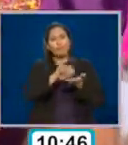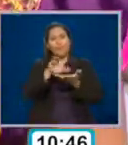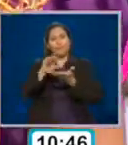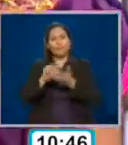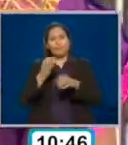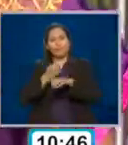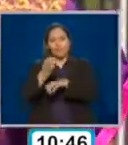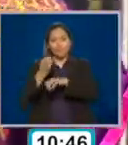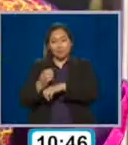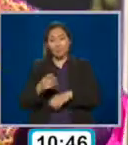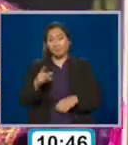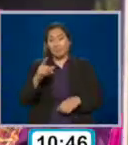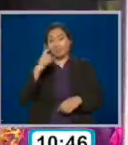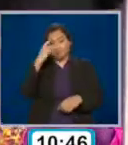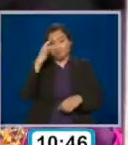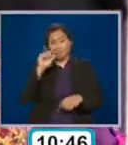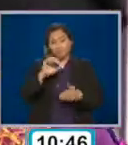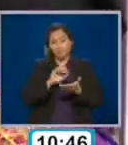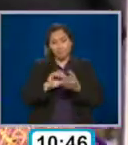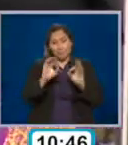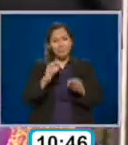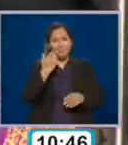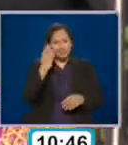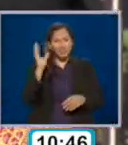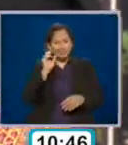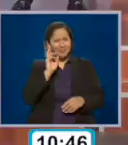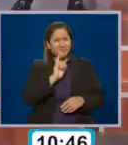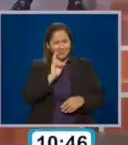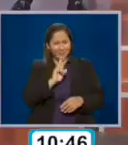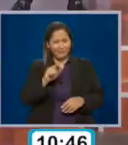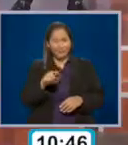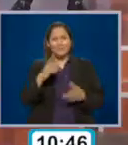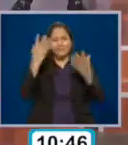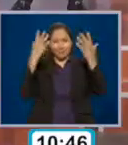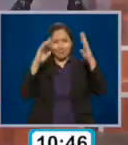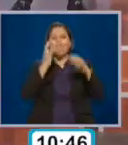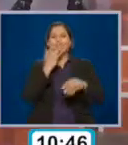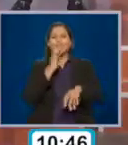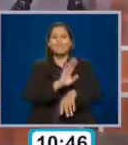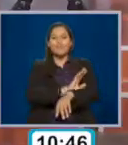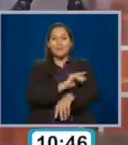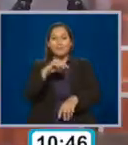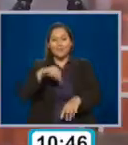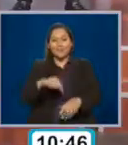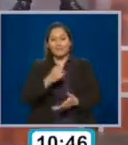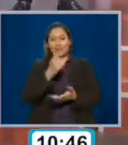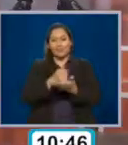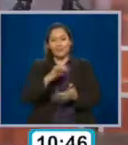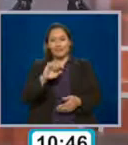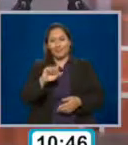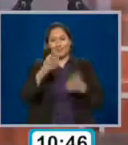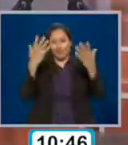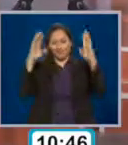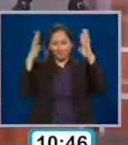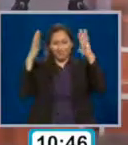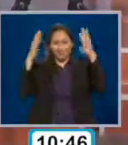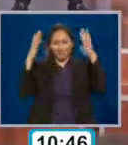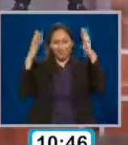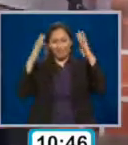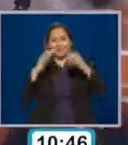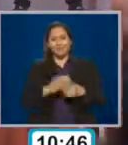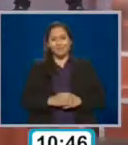Un vestuarios. concepto muy original, pues ya las queremos escuchar. Gracias. ¿Vale? El aplauso para las iguanas que están en tus ciudades. ¡Venga!